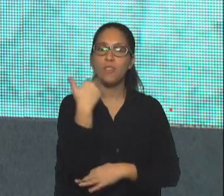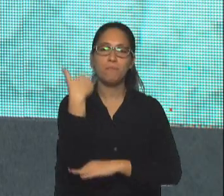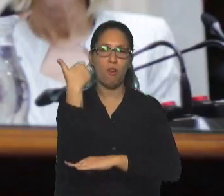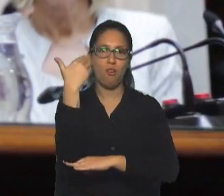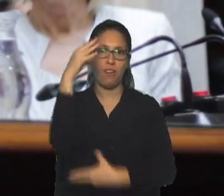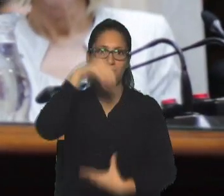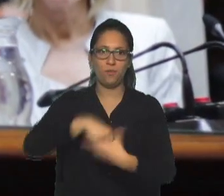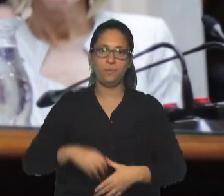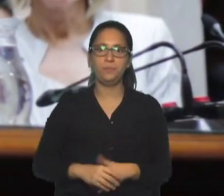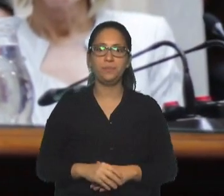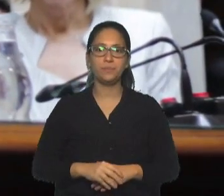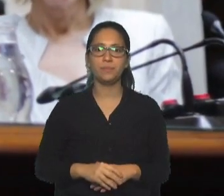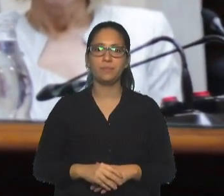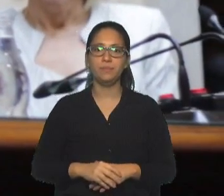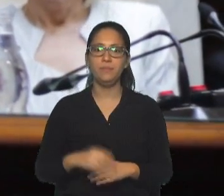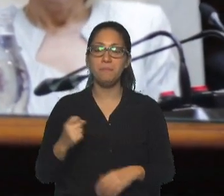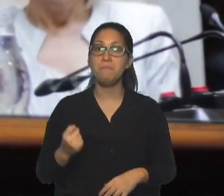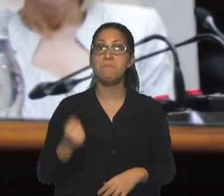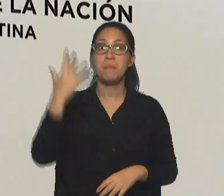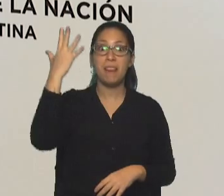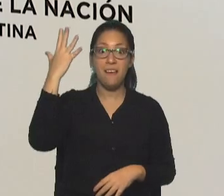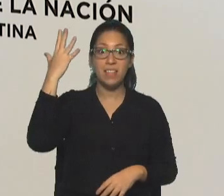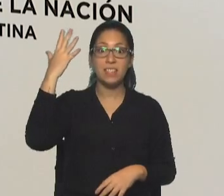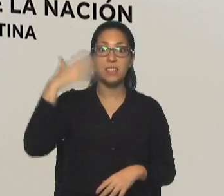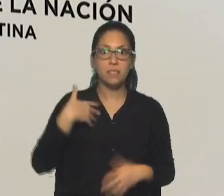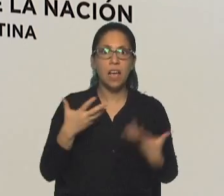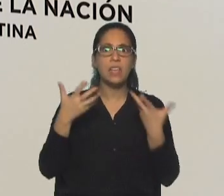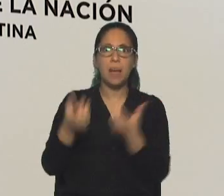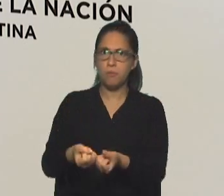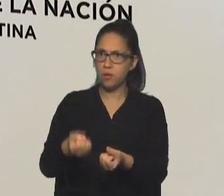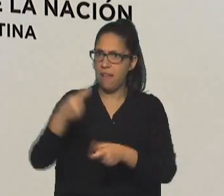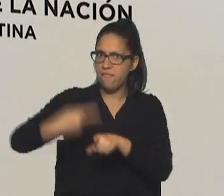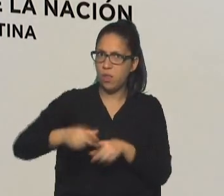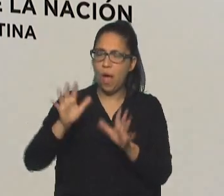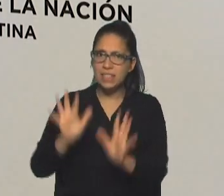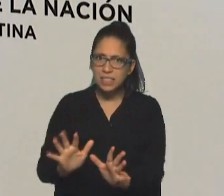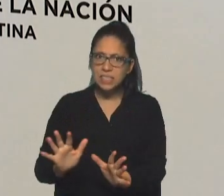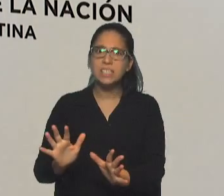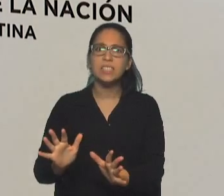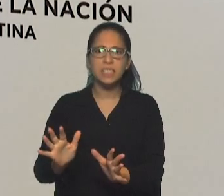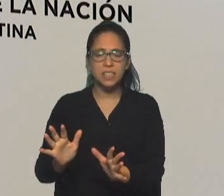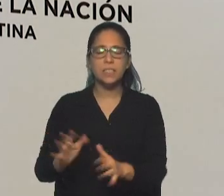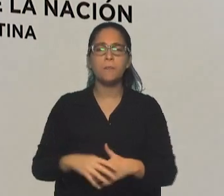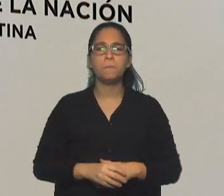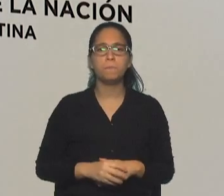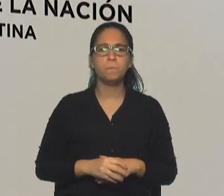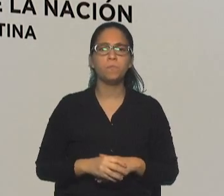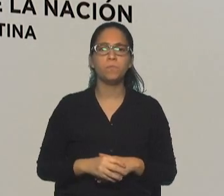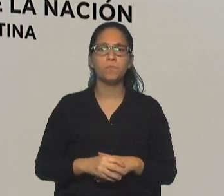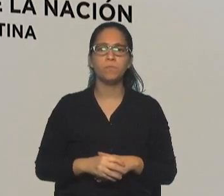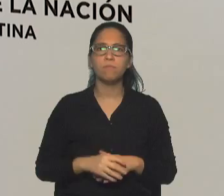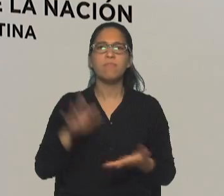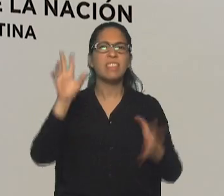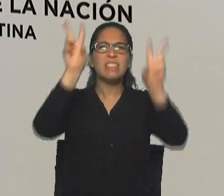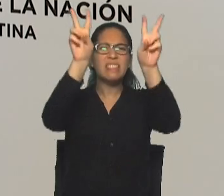congreso está la primera vez que apoya un evento esta naturaleza donde se